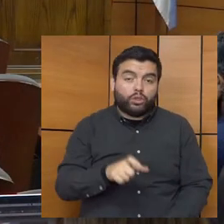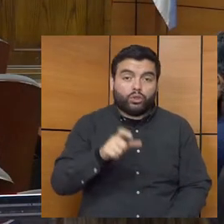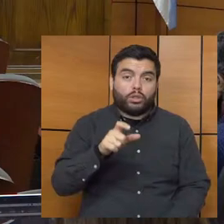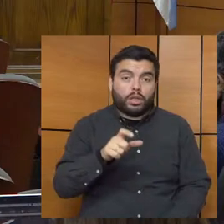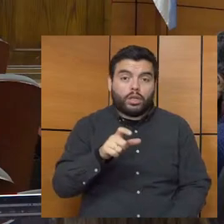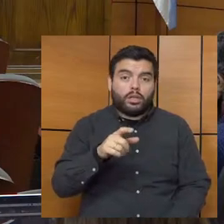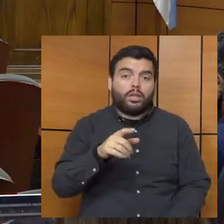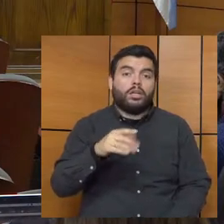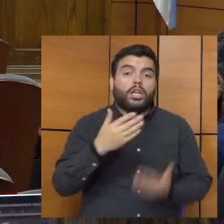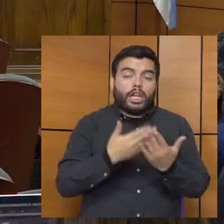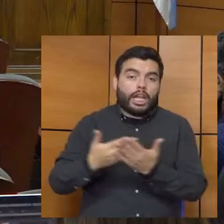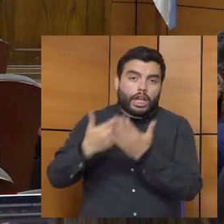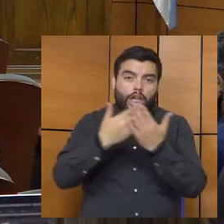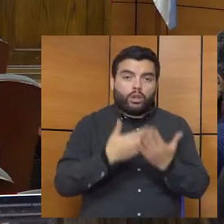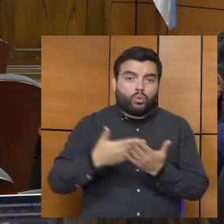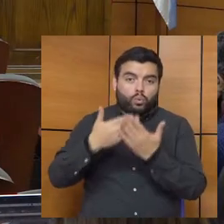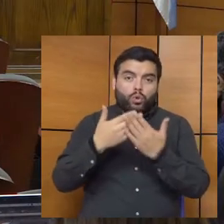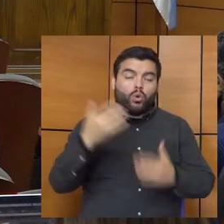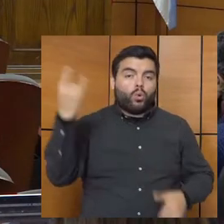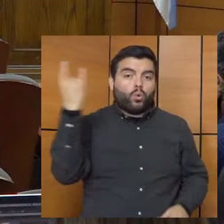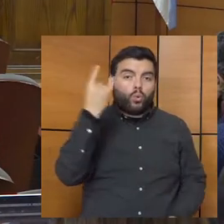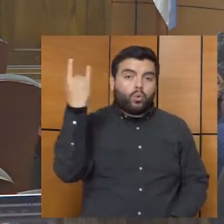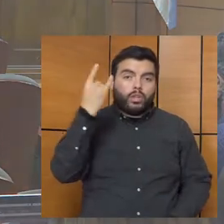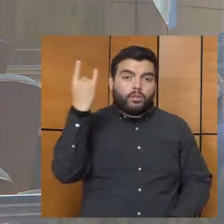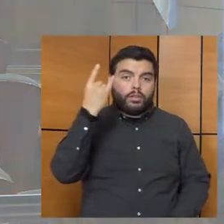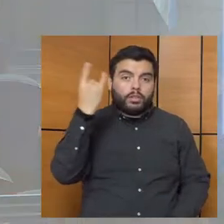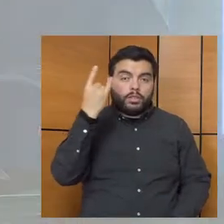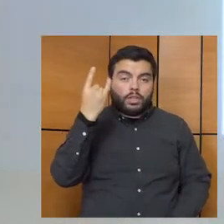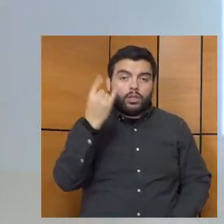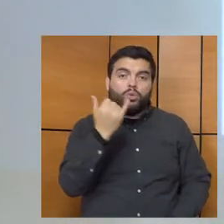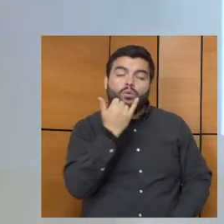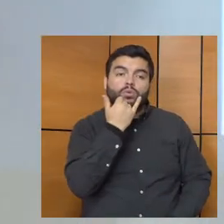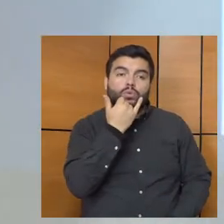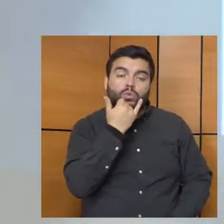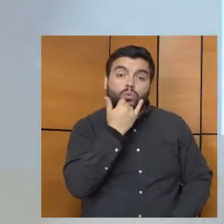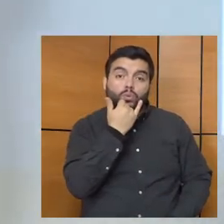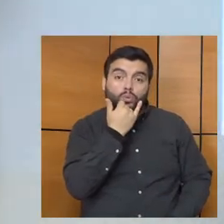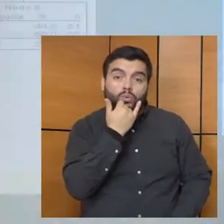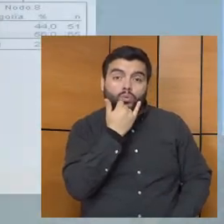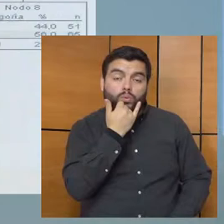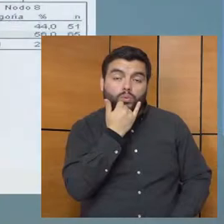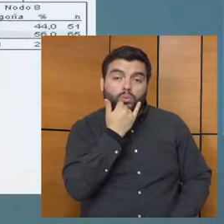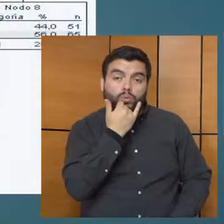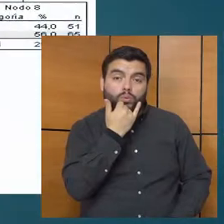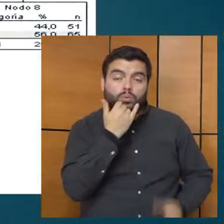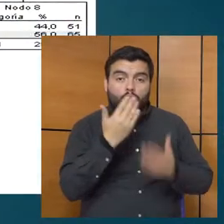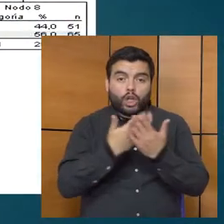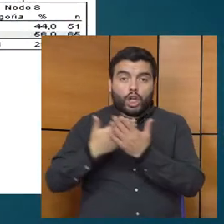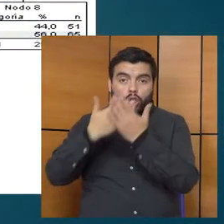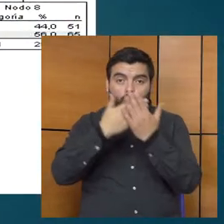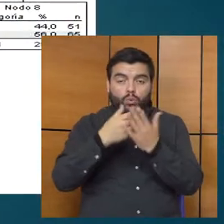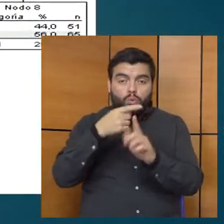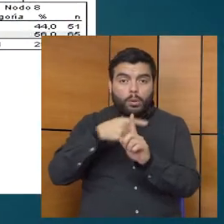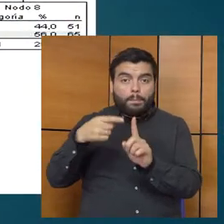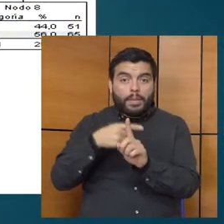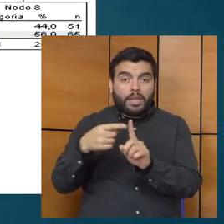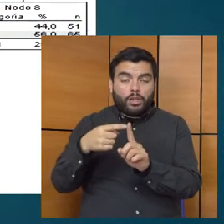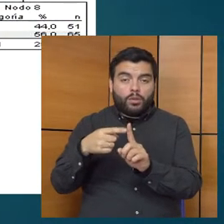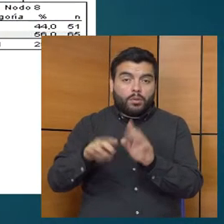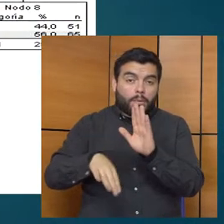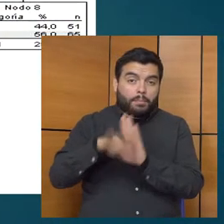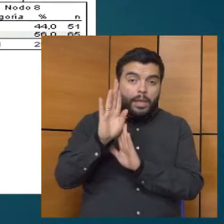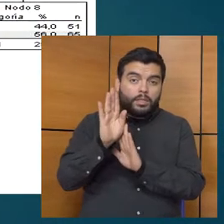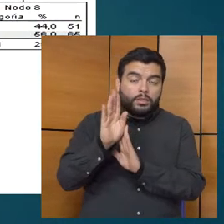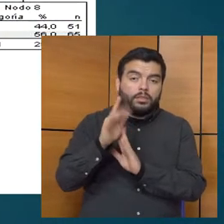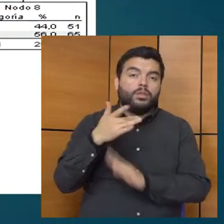estudios universitarios preferían utilizar YouTube, sin embargo, las personas de estudios medios pues usaban